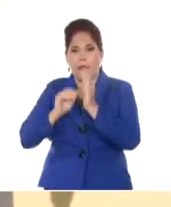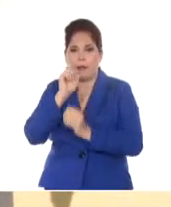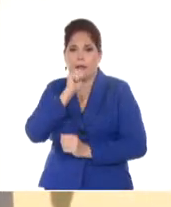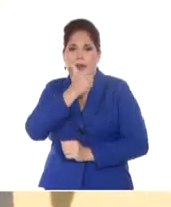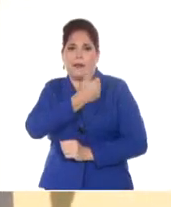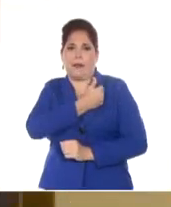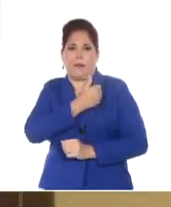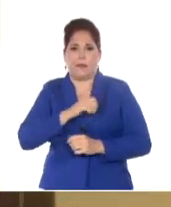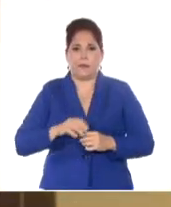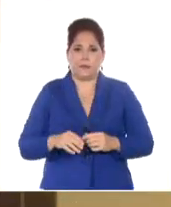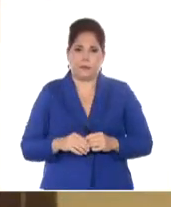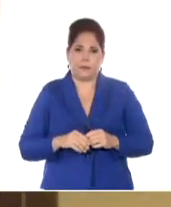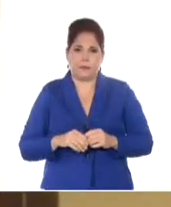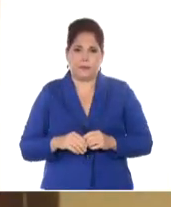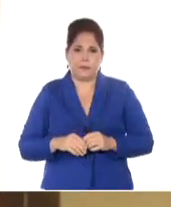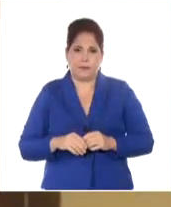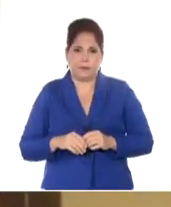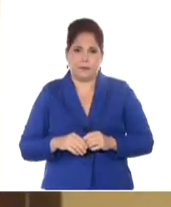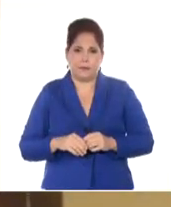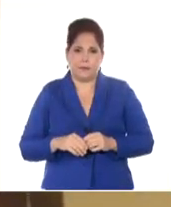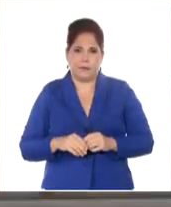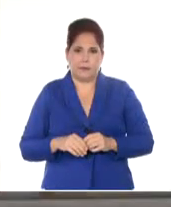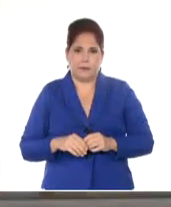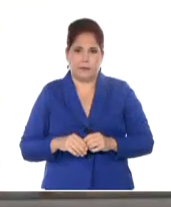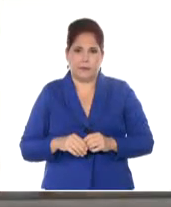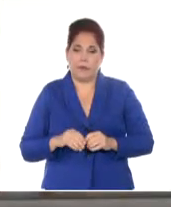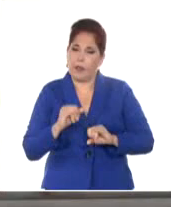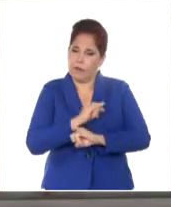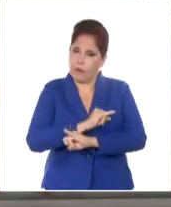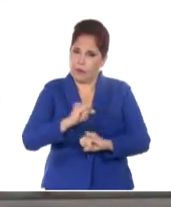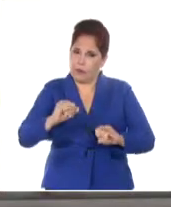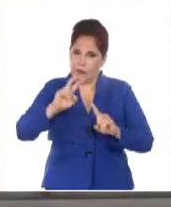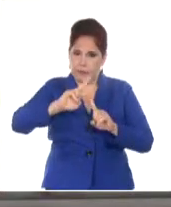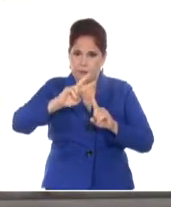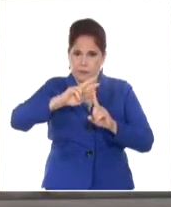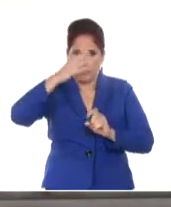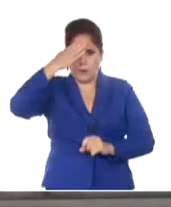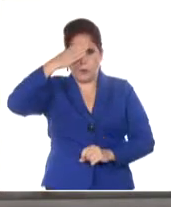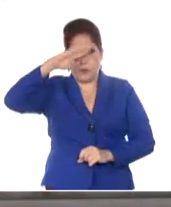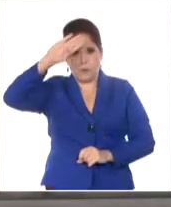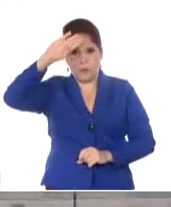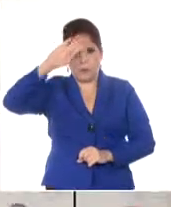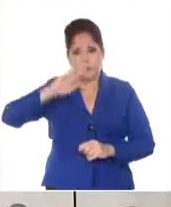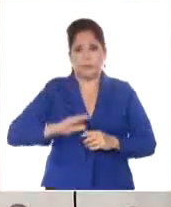diciembre. Ana Valdés Portillo, Sistema Informativo.